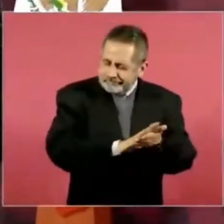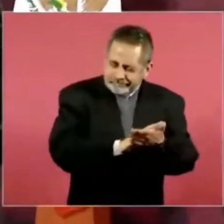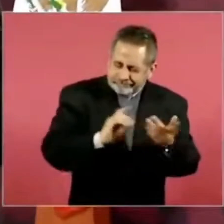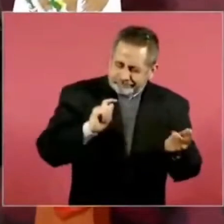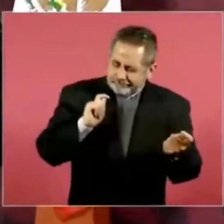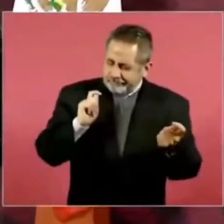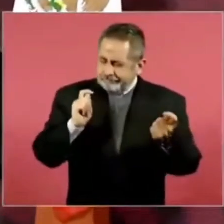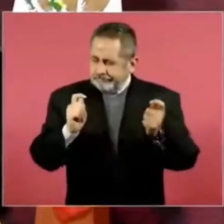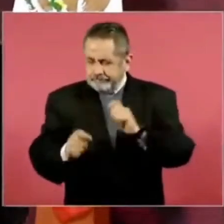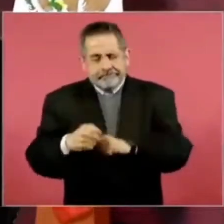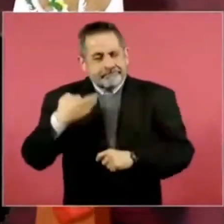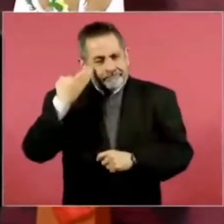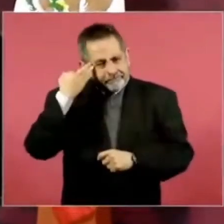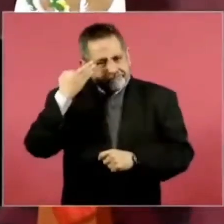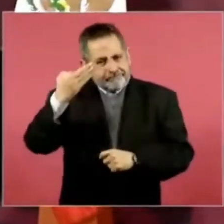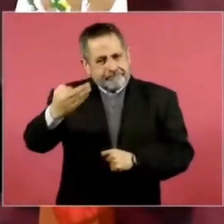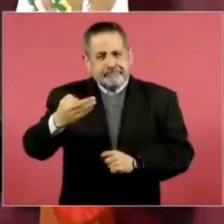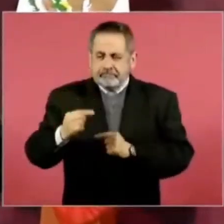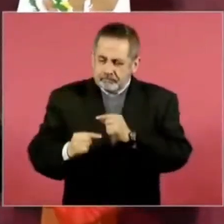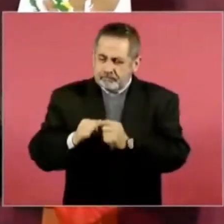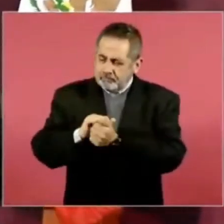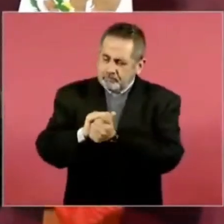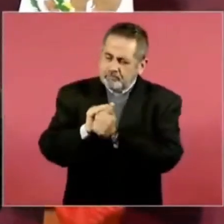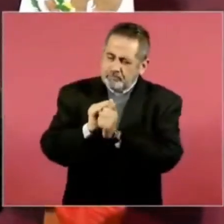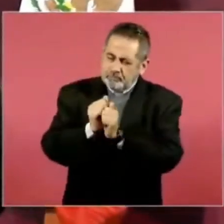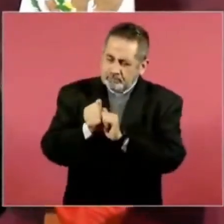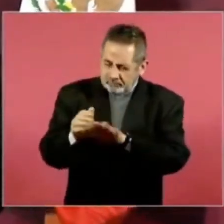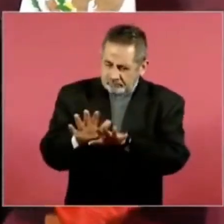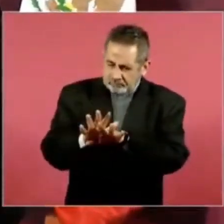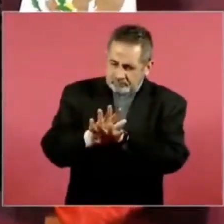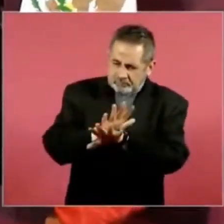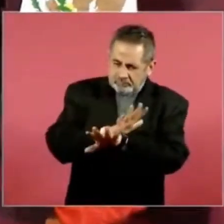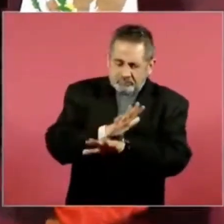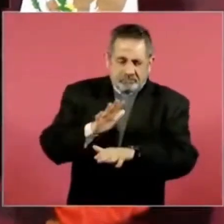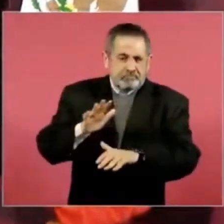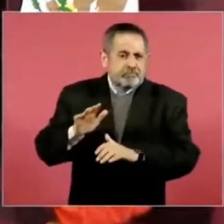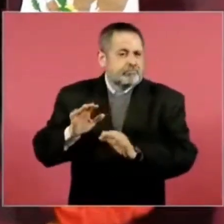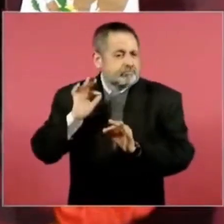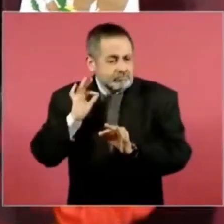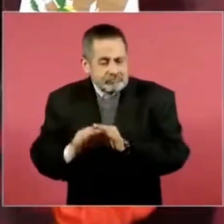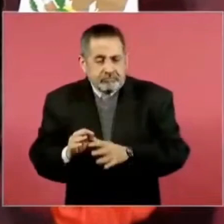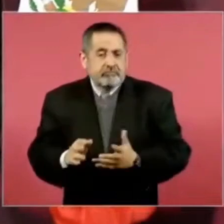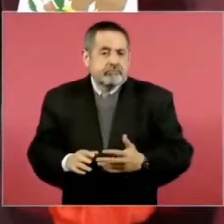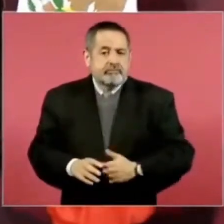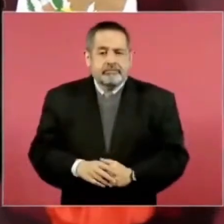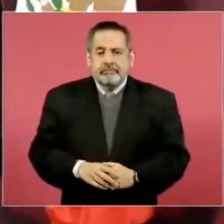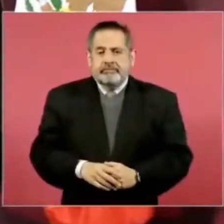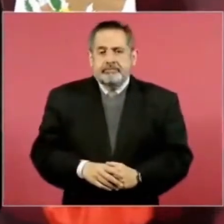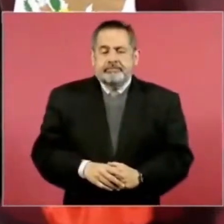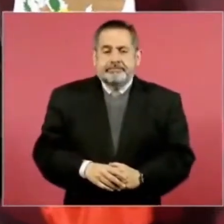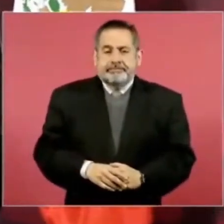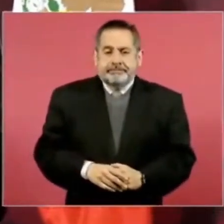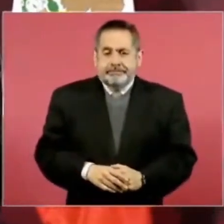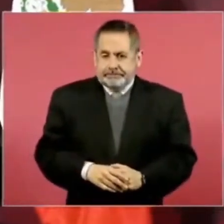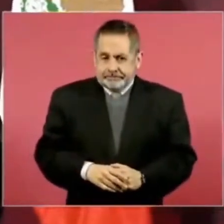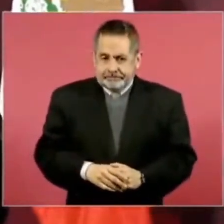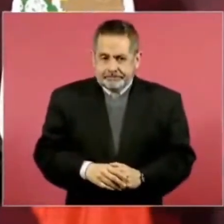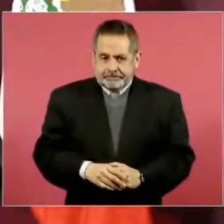Poco a poco se tiene que ir aclarando las cosas y tampoco estar